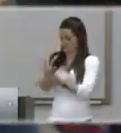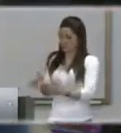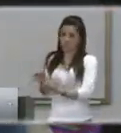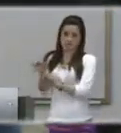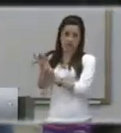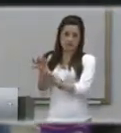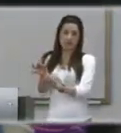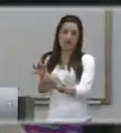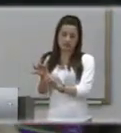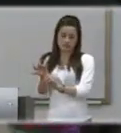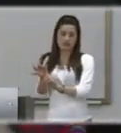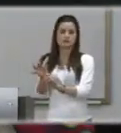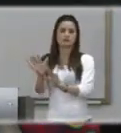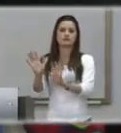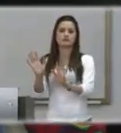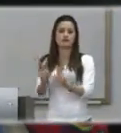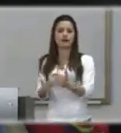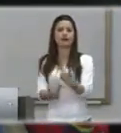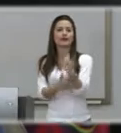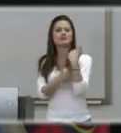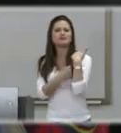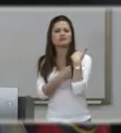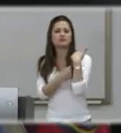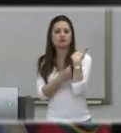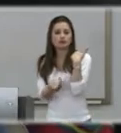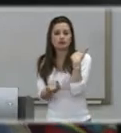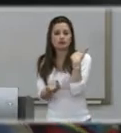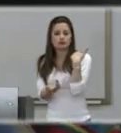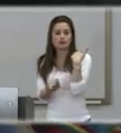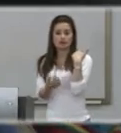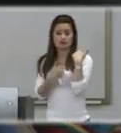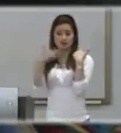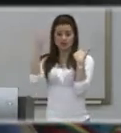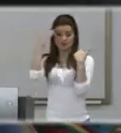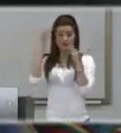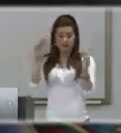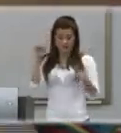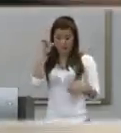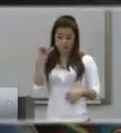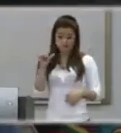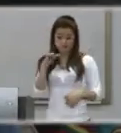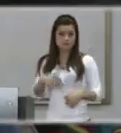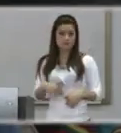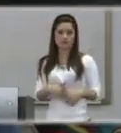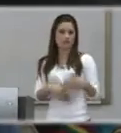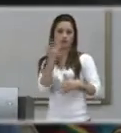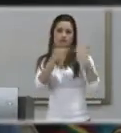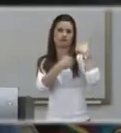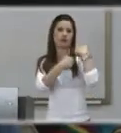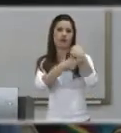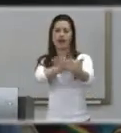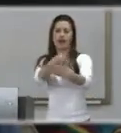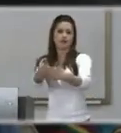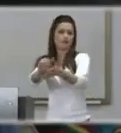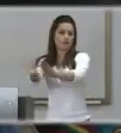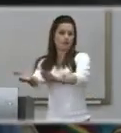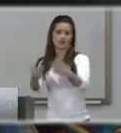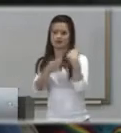la responsabilidad creo que es desde el momento mismo que uno sabe que va a tener un hijo hasta que se muere. Yo personalmente lo considero